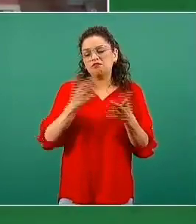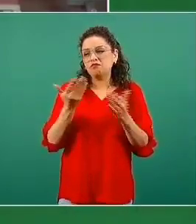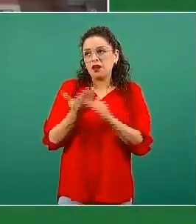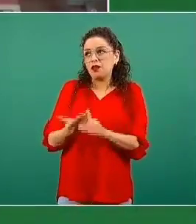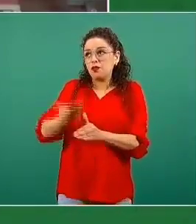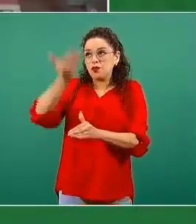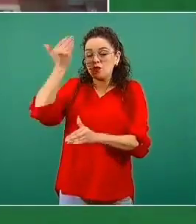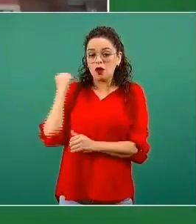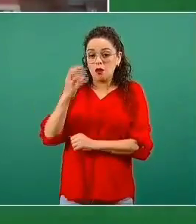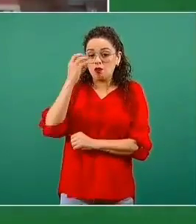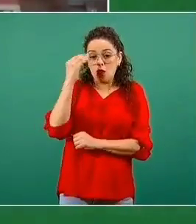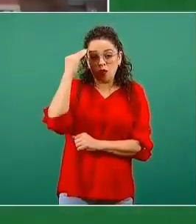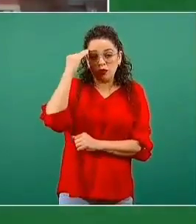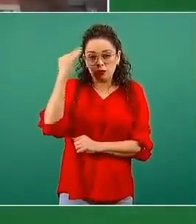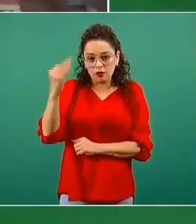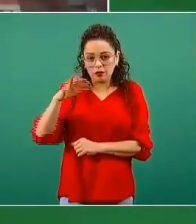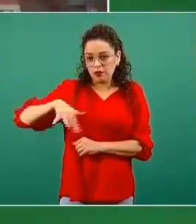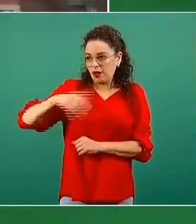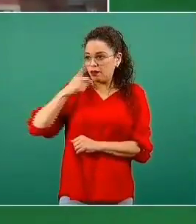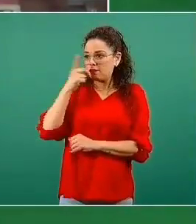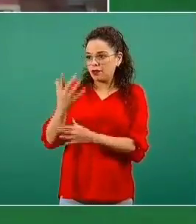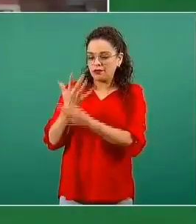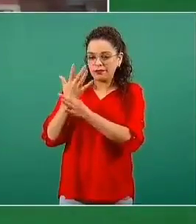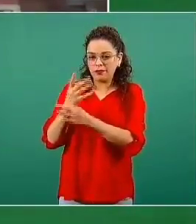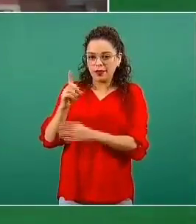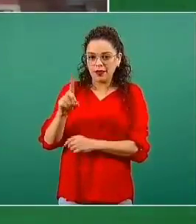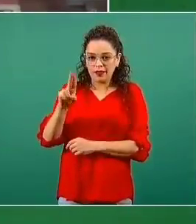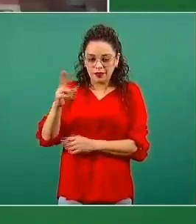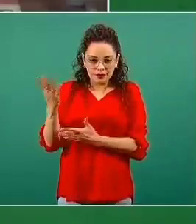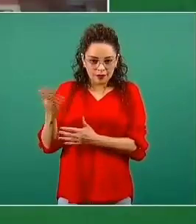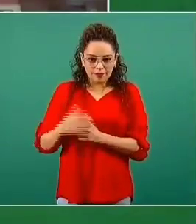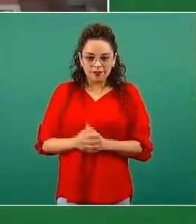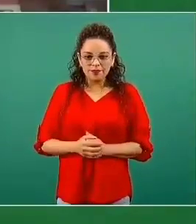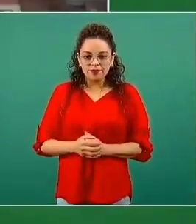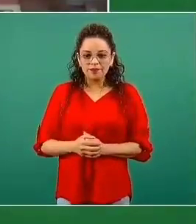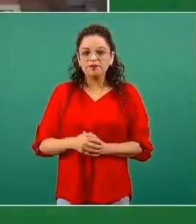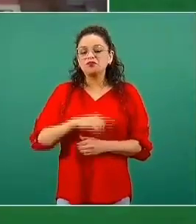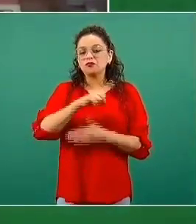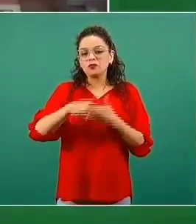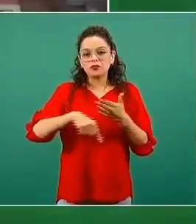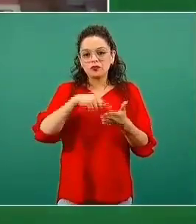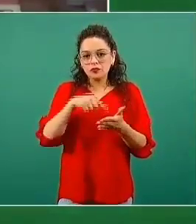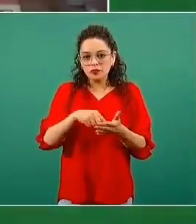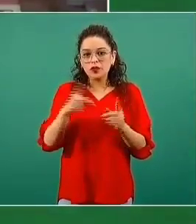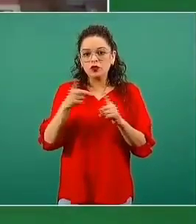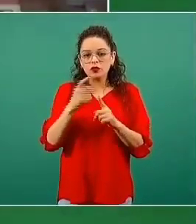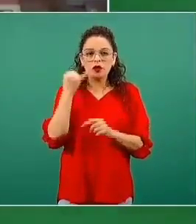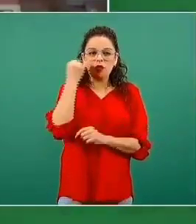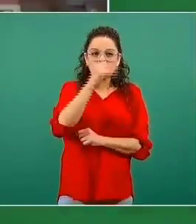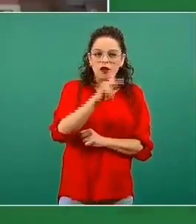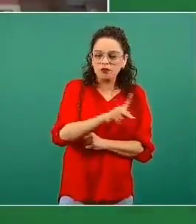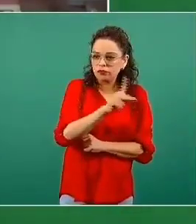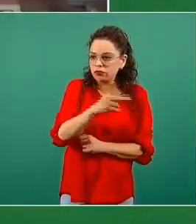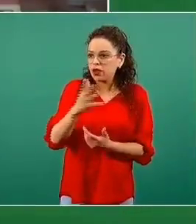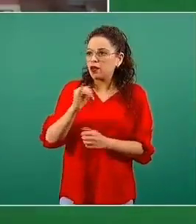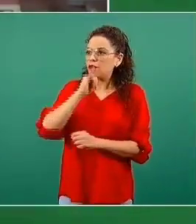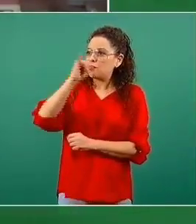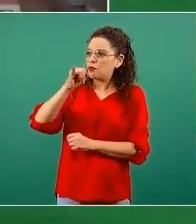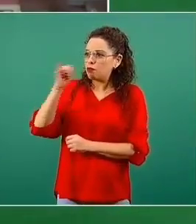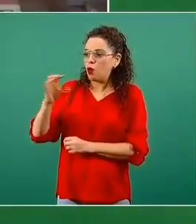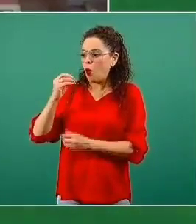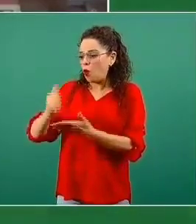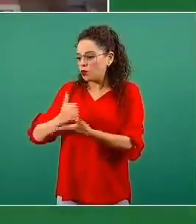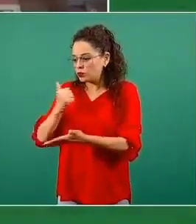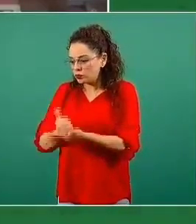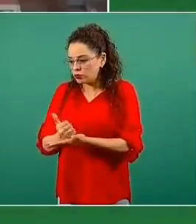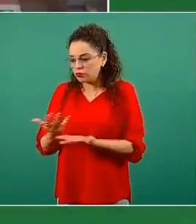como la desigualdad socioeconómica, la desigualdad entre zonas rurales y urbanas, la desigualdad, desigualdades